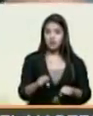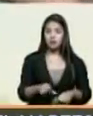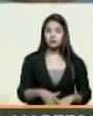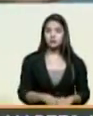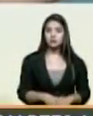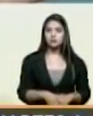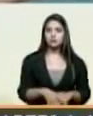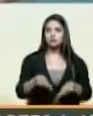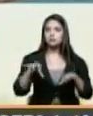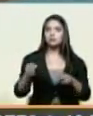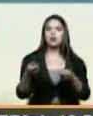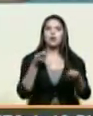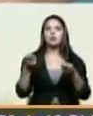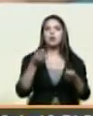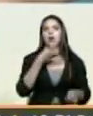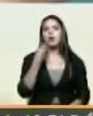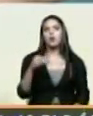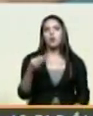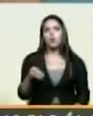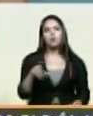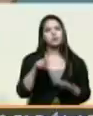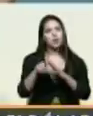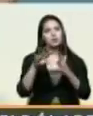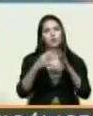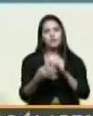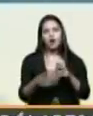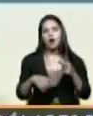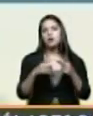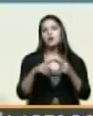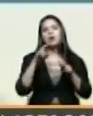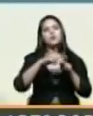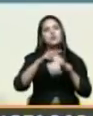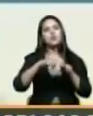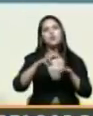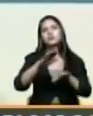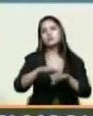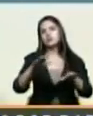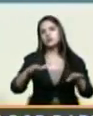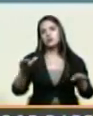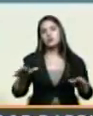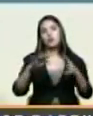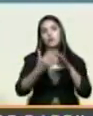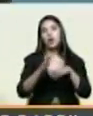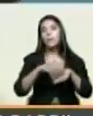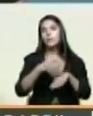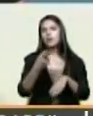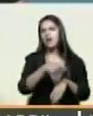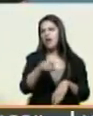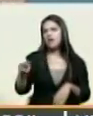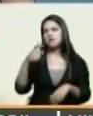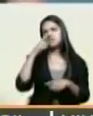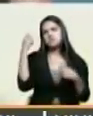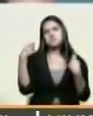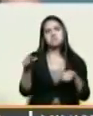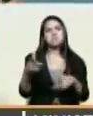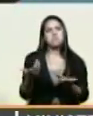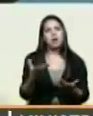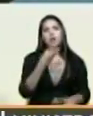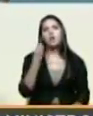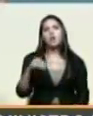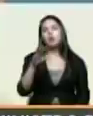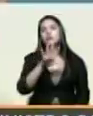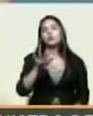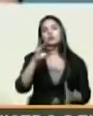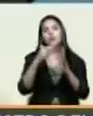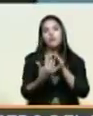que tomaron a los jóvenes de nuestros barrios, que tomaron a los niños de nuestros barrios, porque a ellos no les importa si los jóvenes de